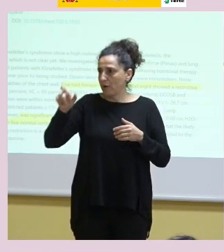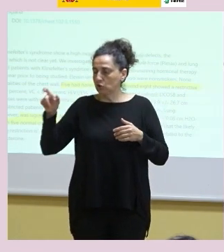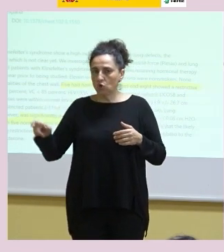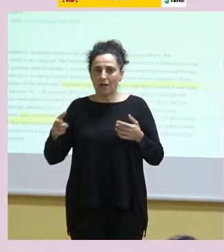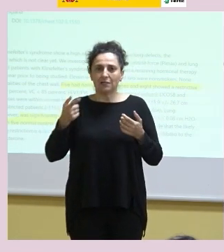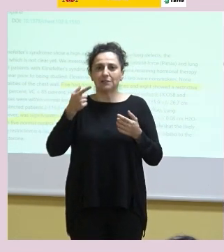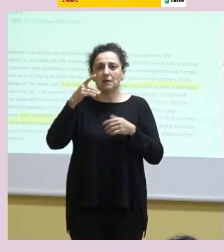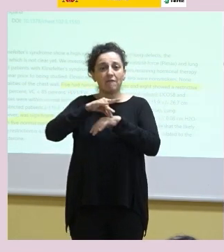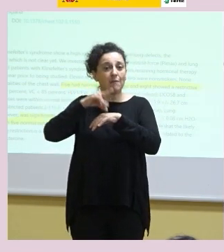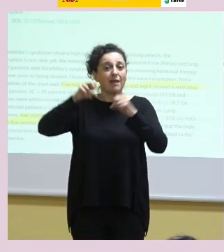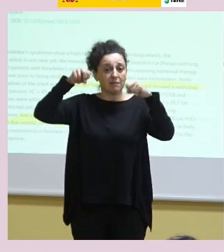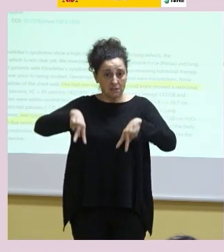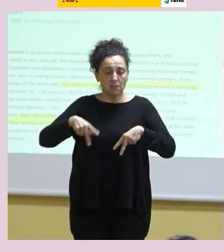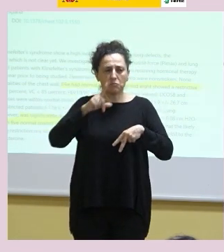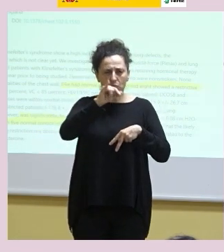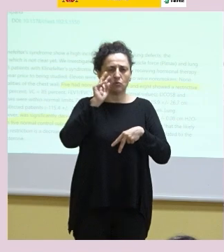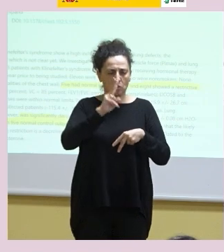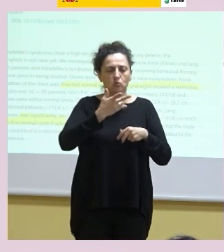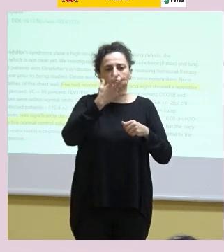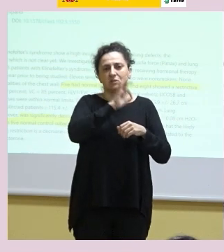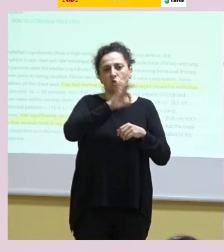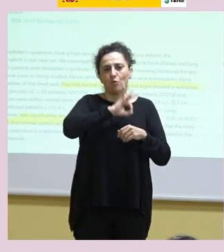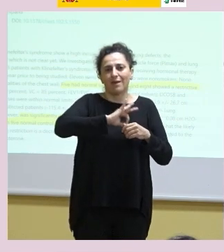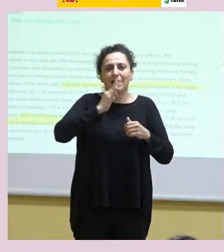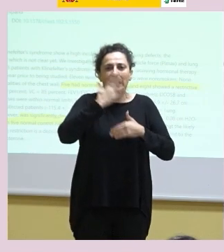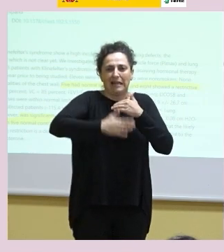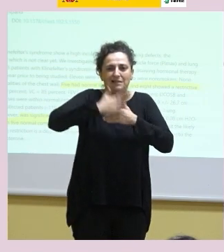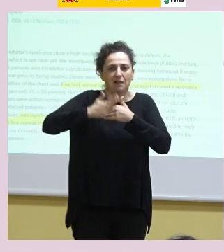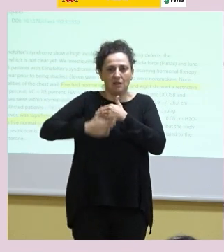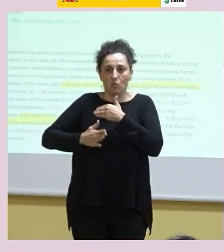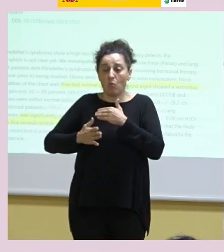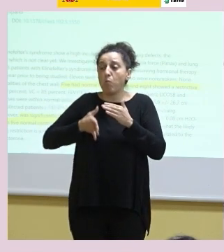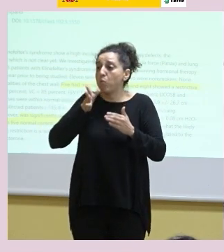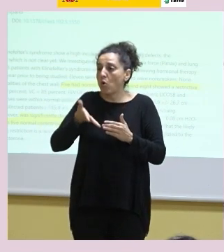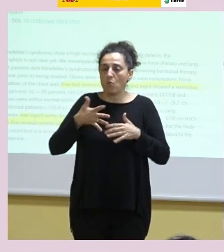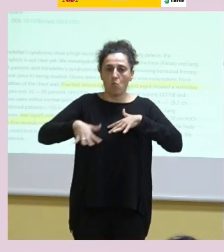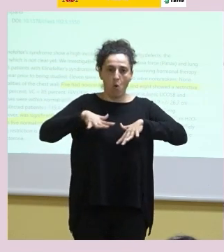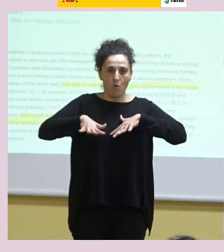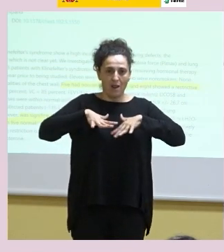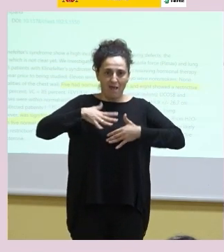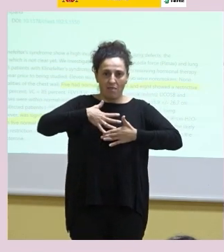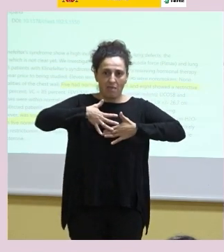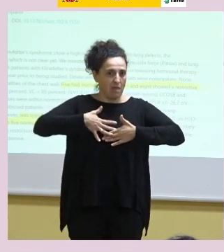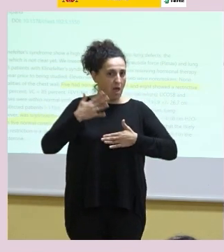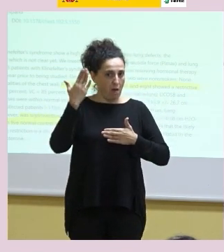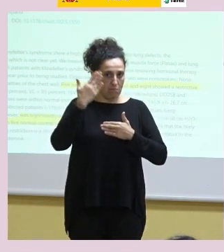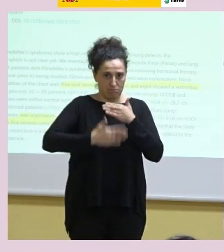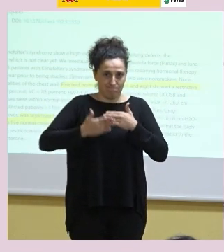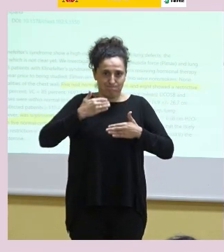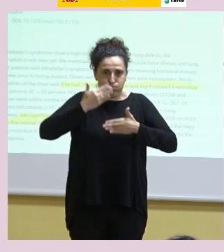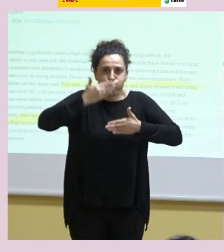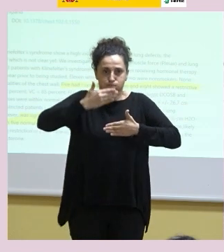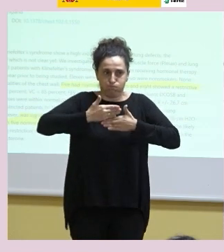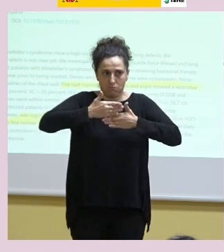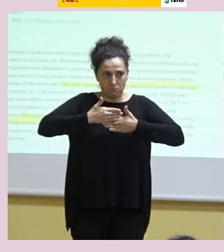esta patología, vemos que hay un síndrome restrictivo seguramente causado por esta poca movilidad que hay en la caja torácica. Esto ya